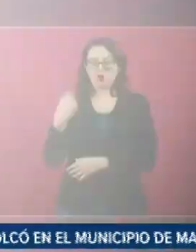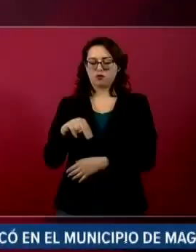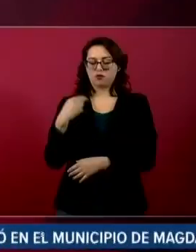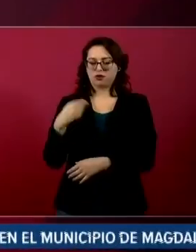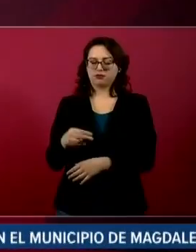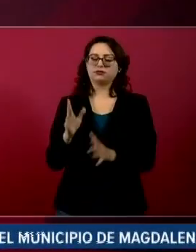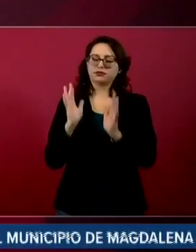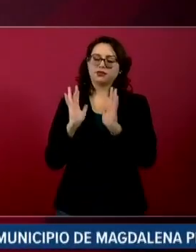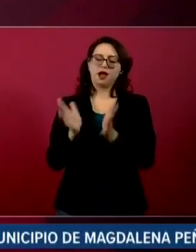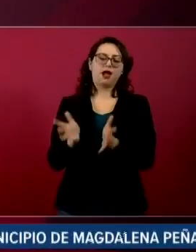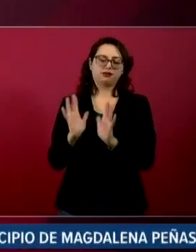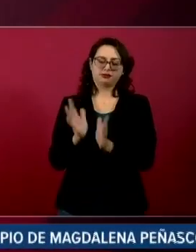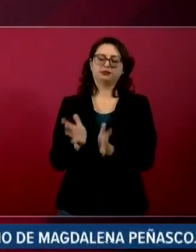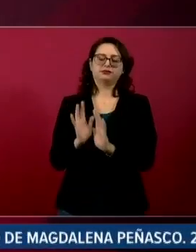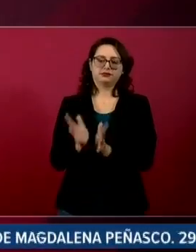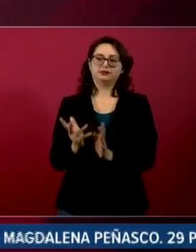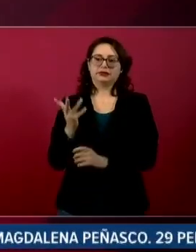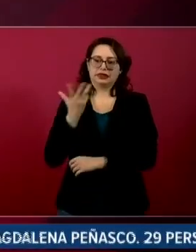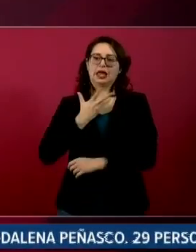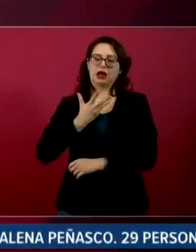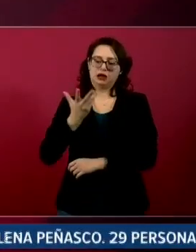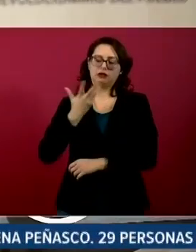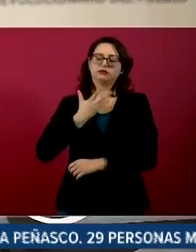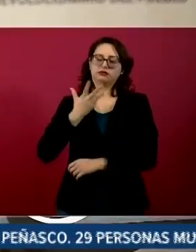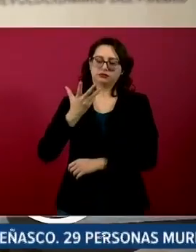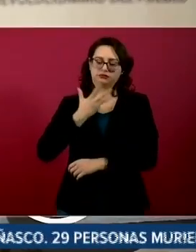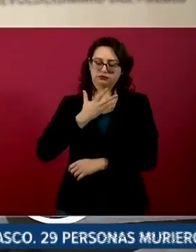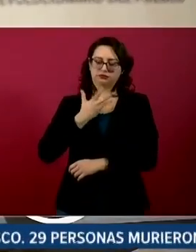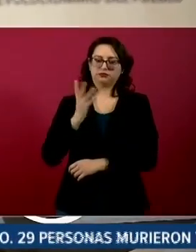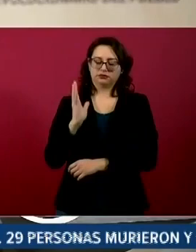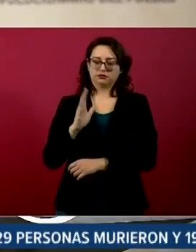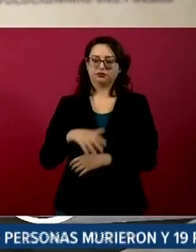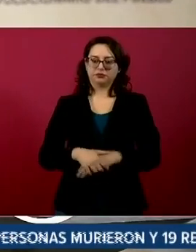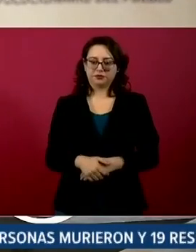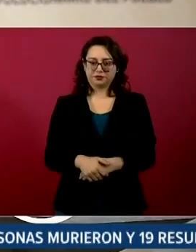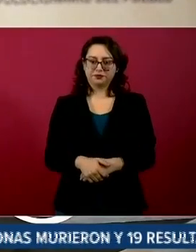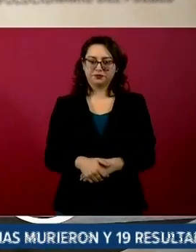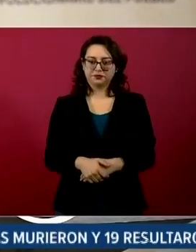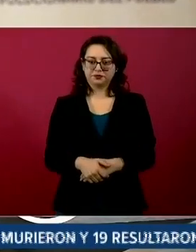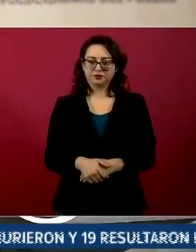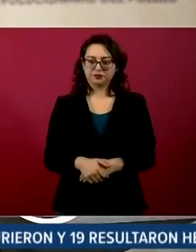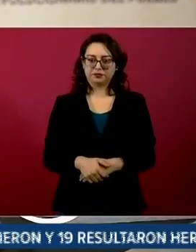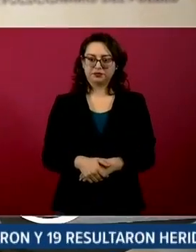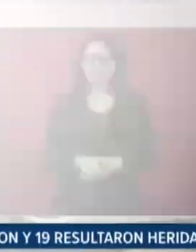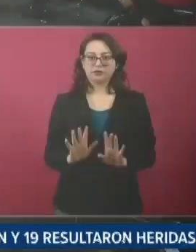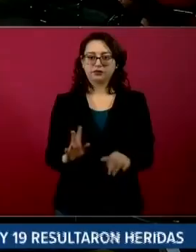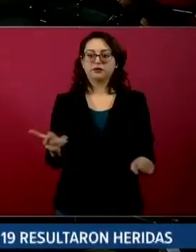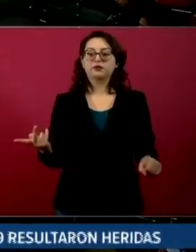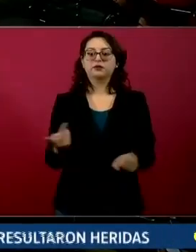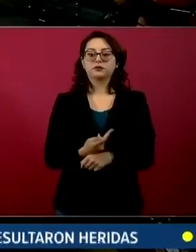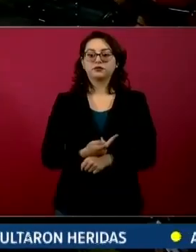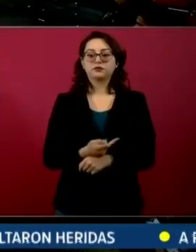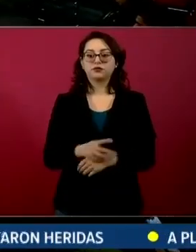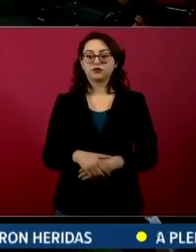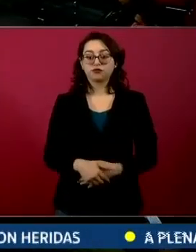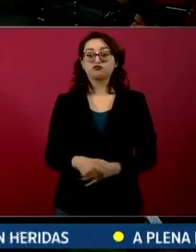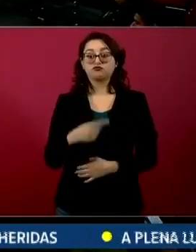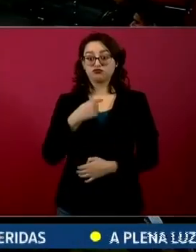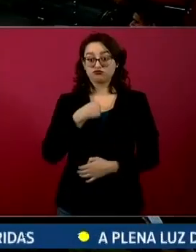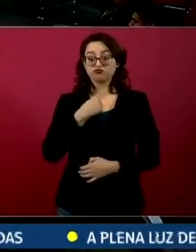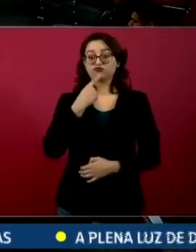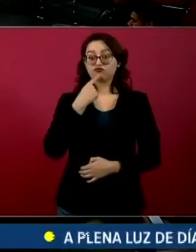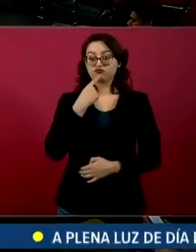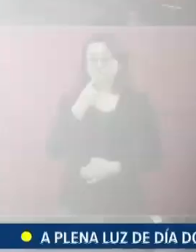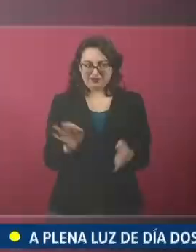difícil. Aquí dije de que era posible que se llamara Maya. Ya